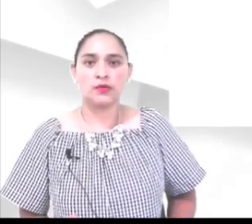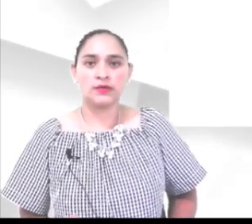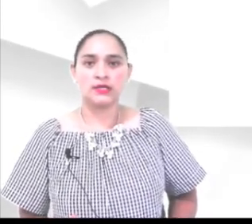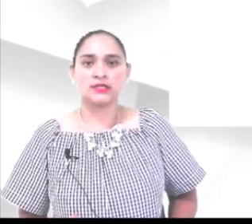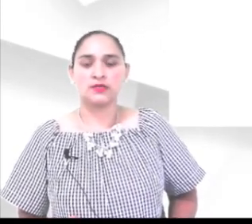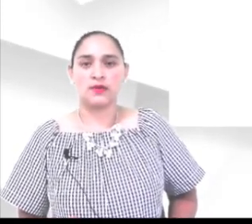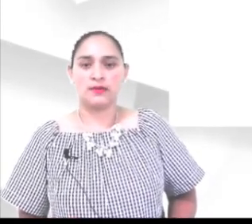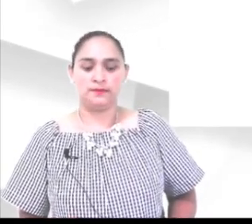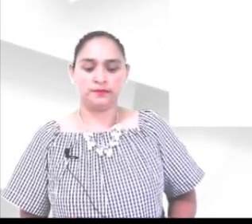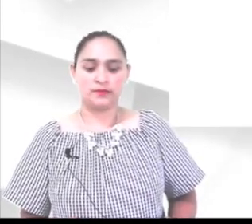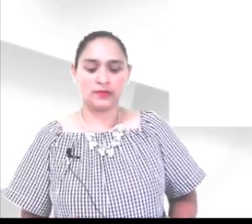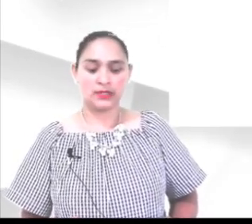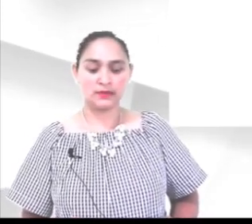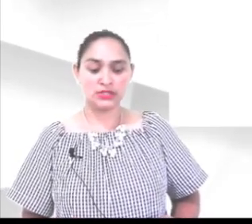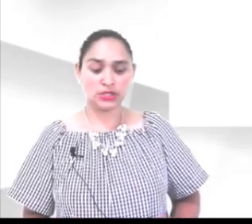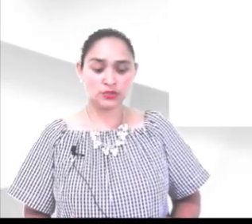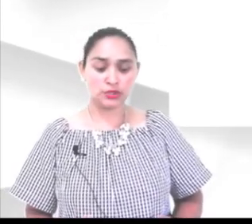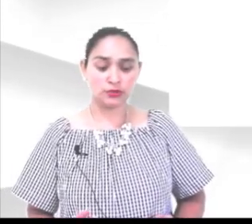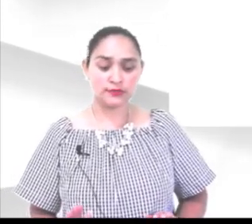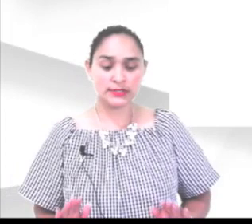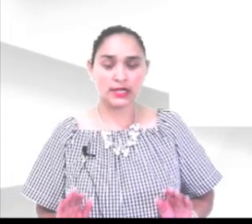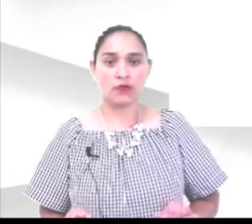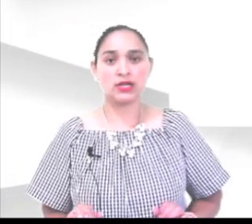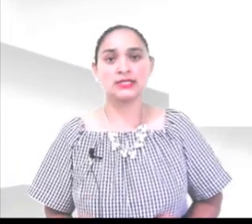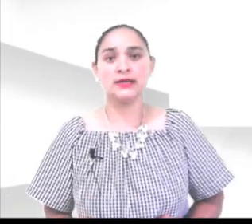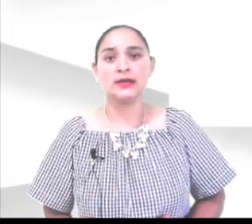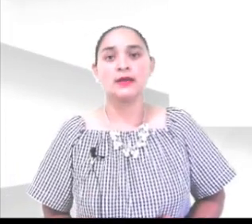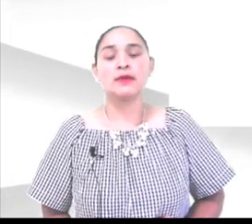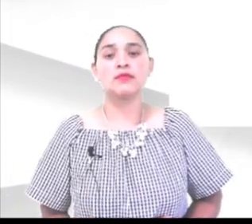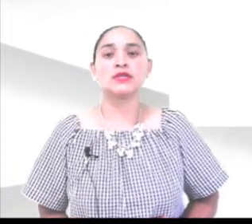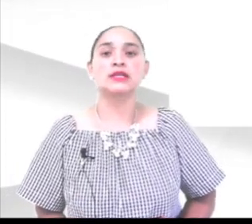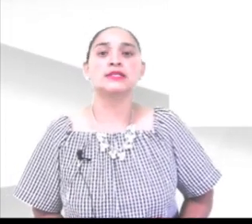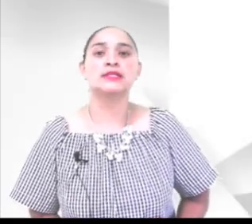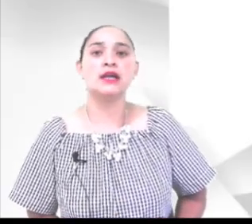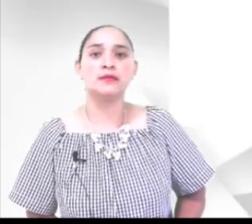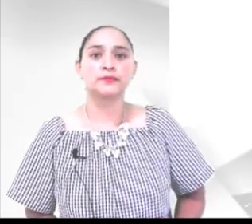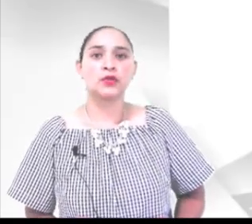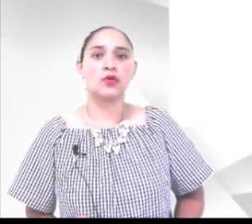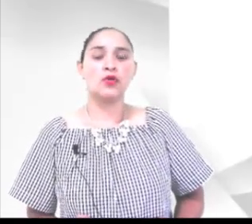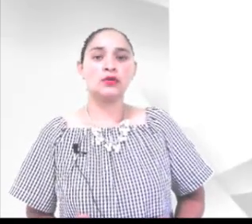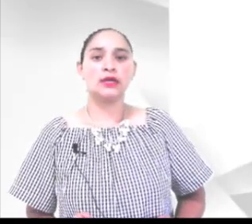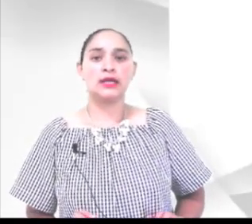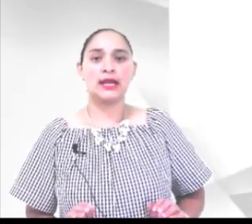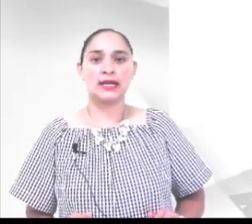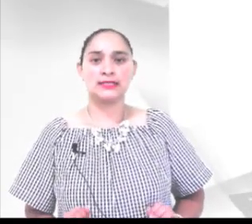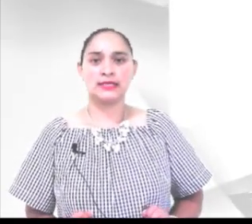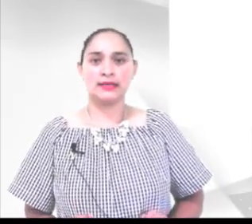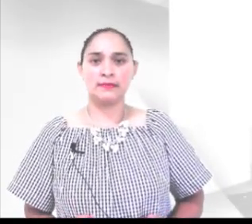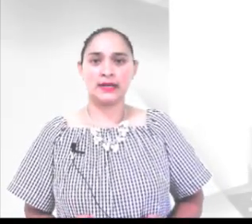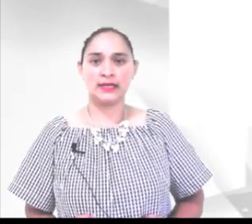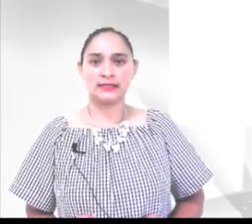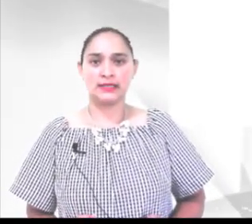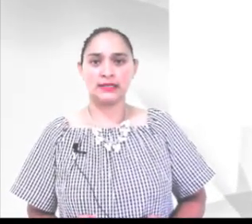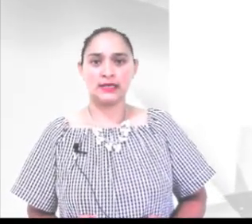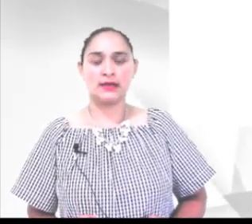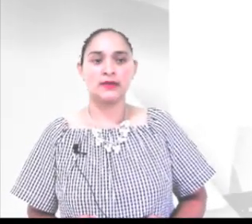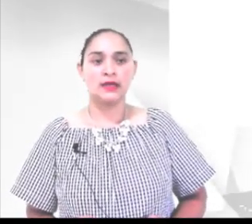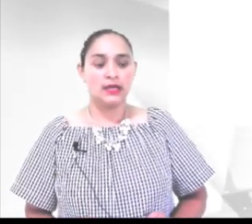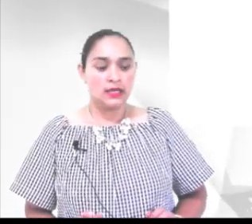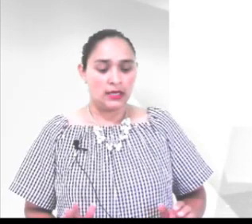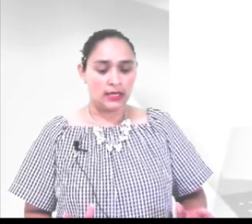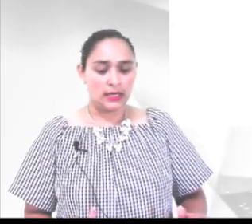contagio del COVID-19. ¿Verdad, mis niños? Entonces, ahora sí, vamos a iniciar con la clase para este